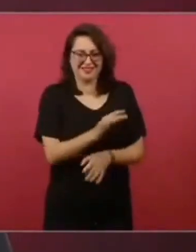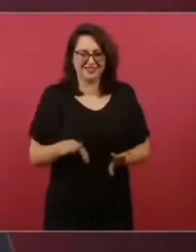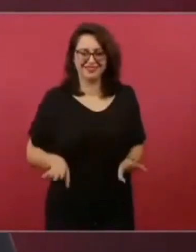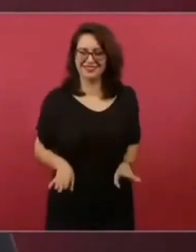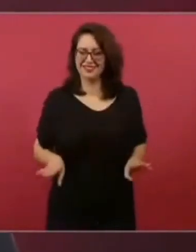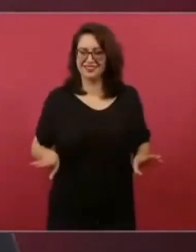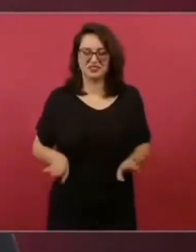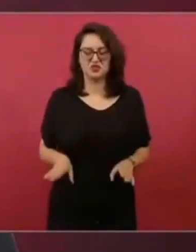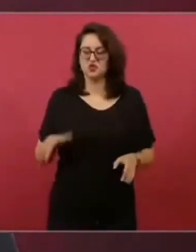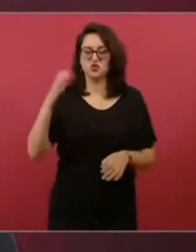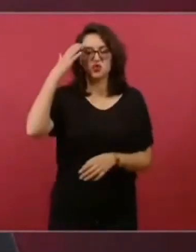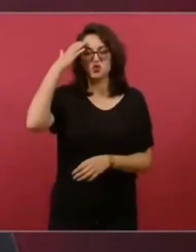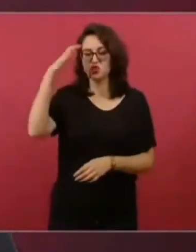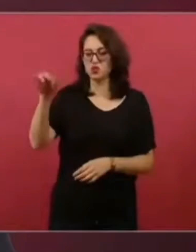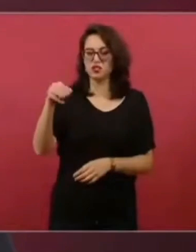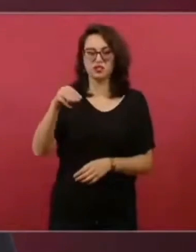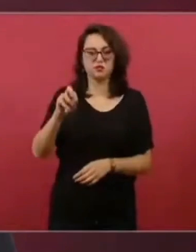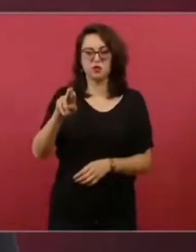conservadores